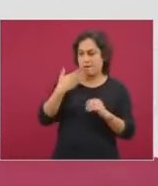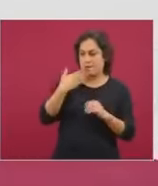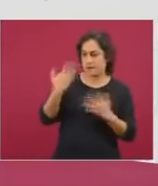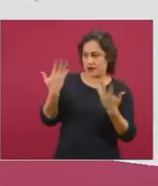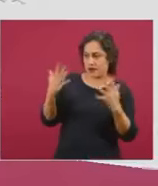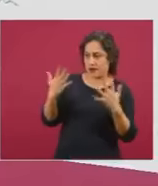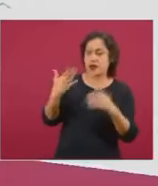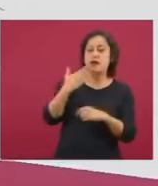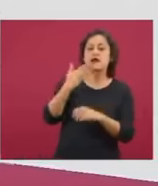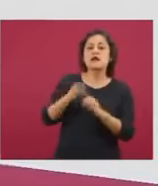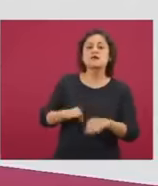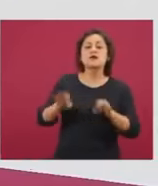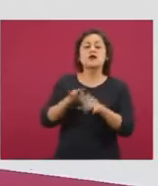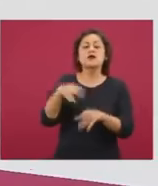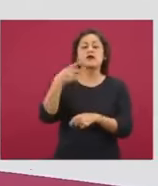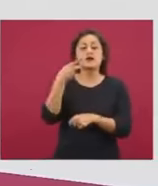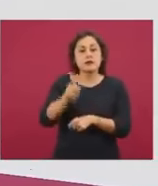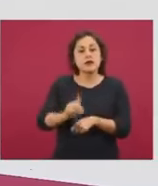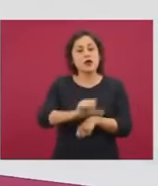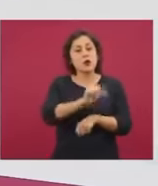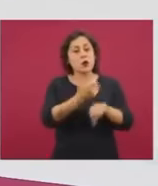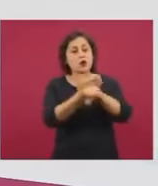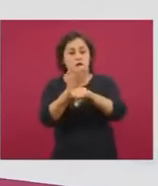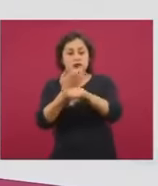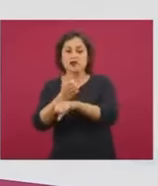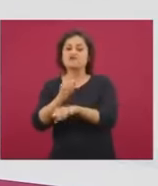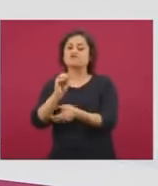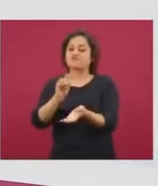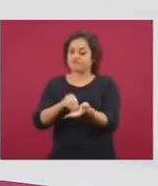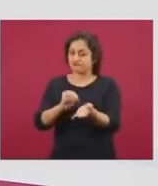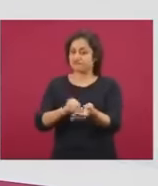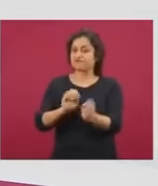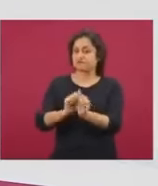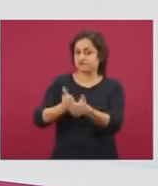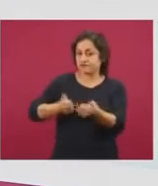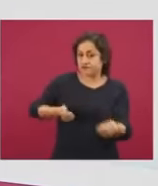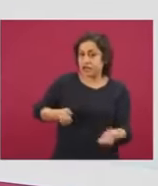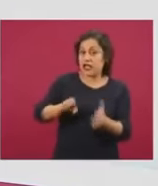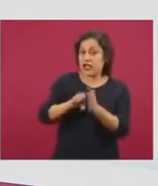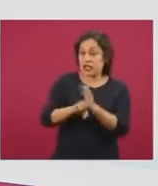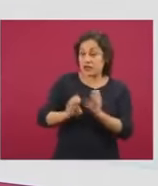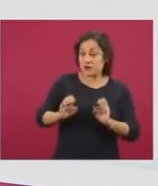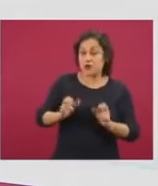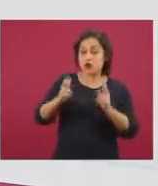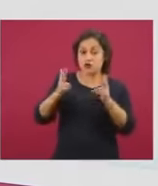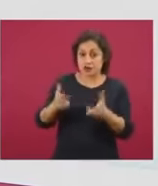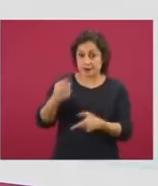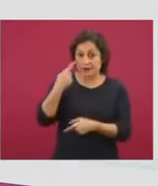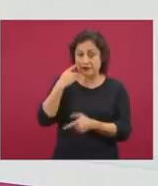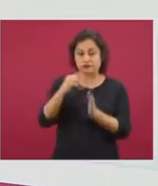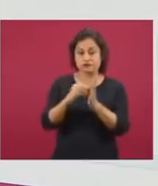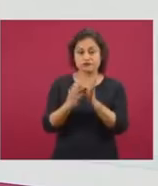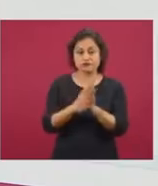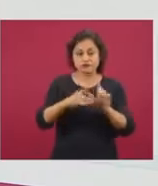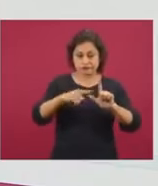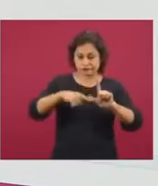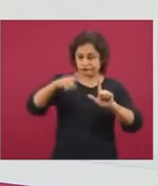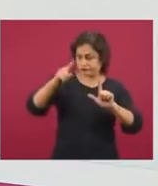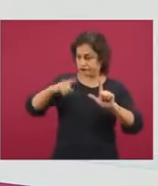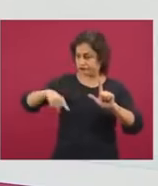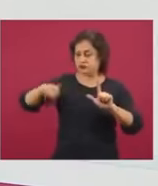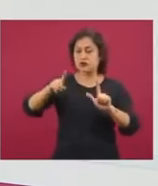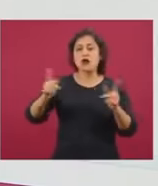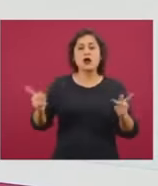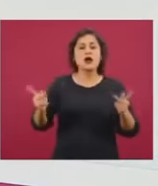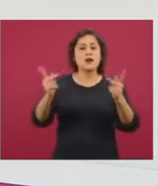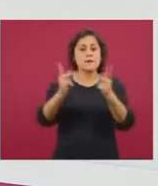pero en muchas entidades federativas todavía hay cierto rezago y es el caso de Chiapas, pero por la forma de la curva podemos ver que es muy parecida a la